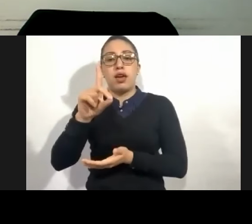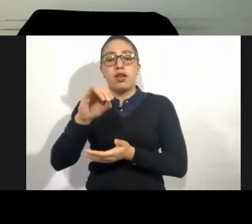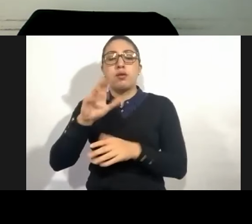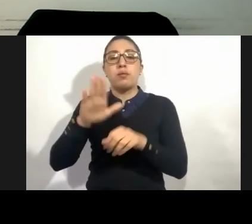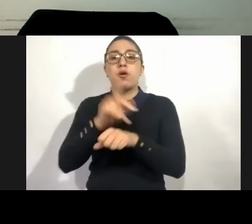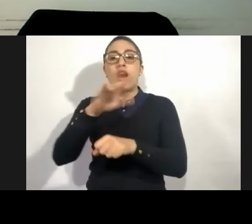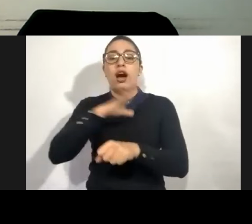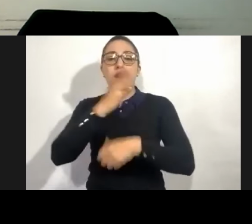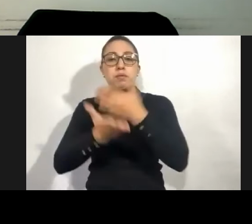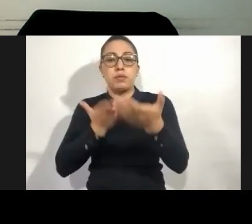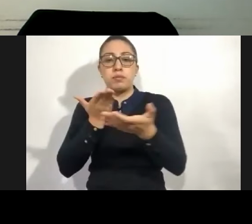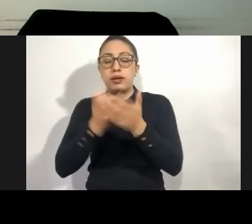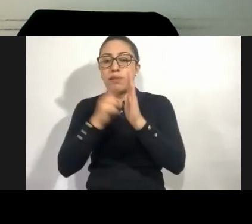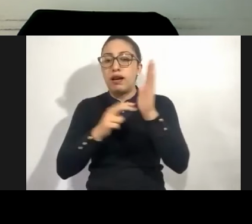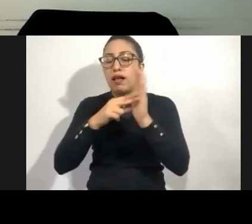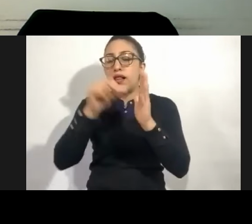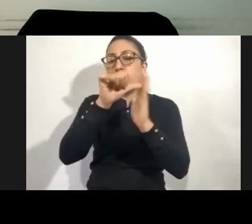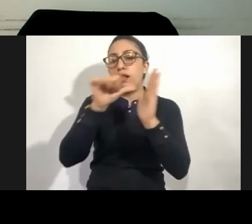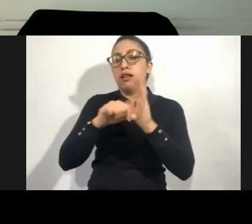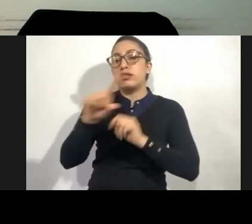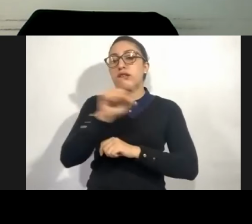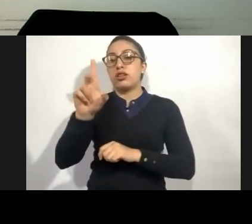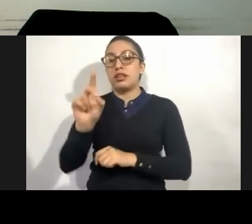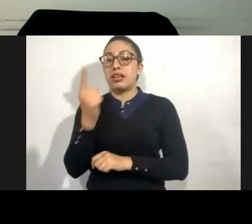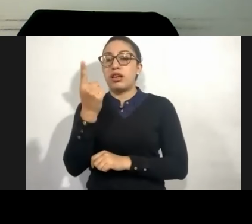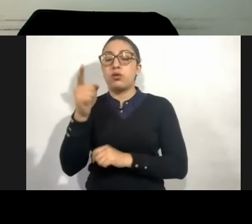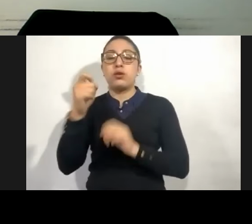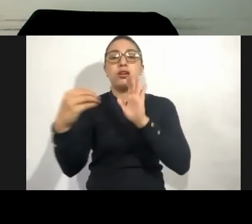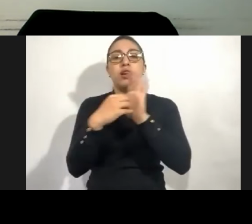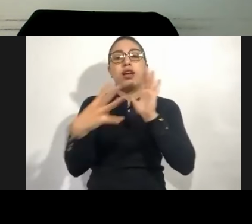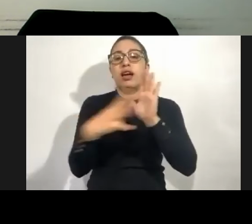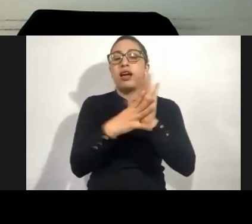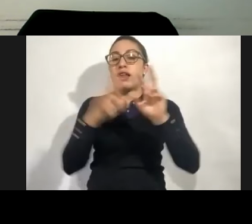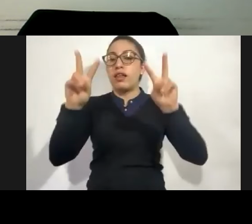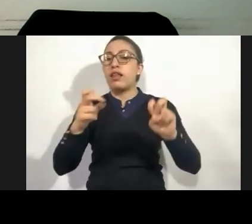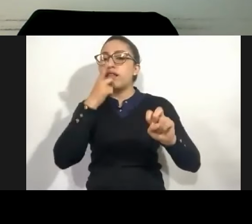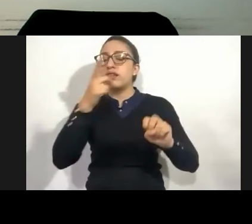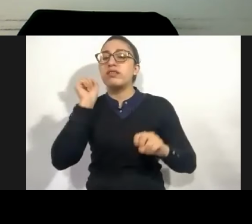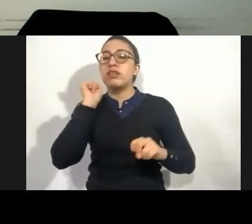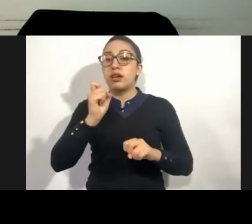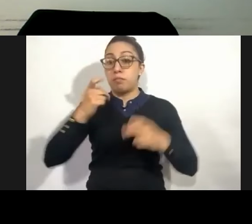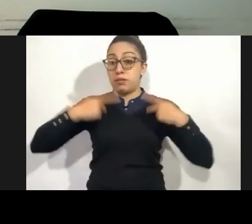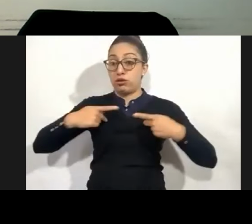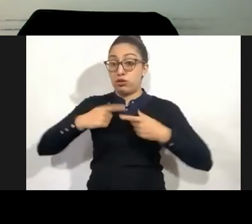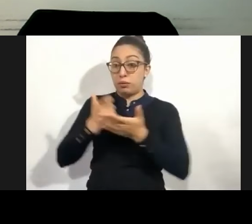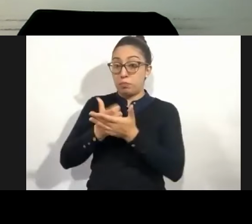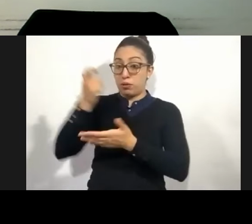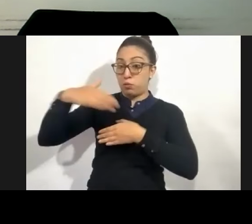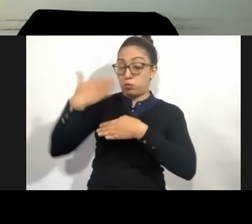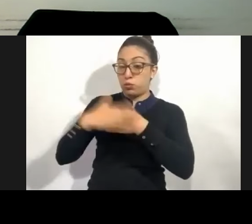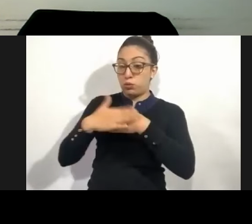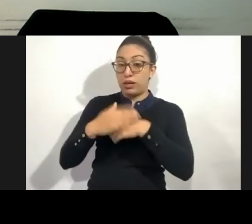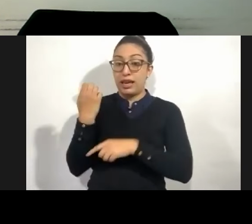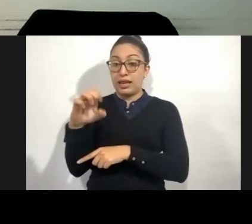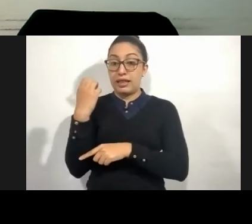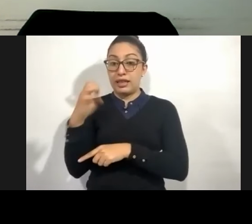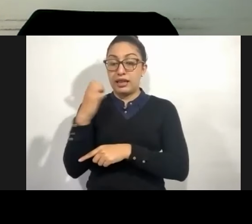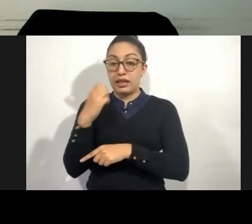artículo 131, mediante el cual a quienes paguen en el mes de enero próximo los 6 bimestres